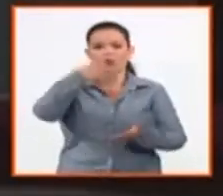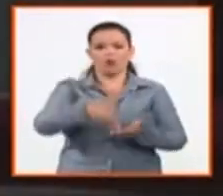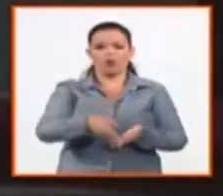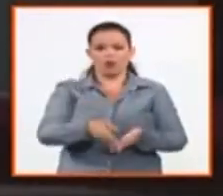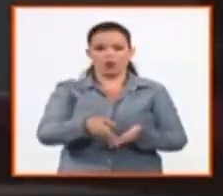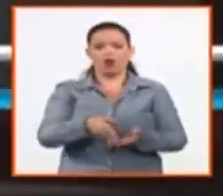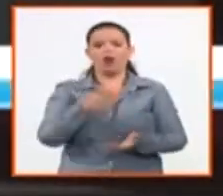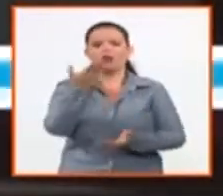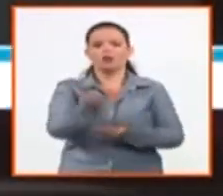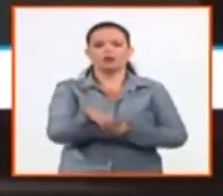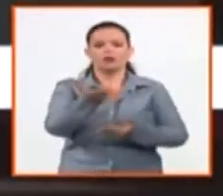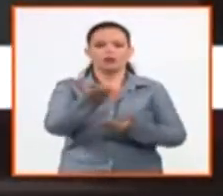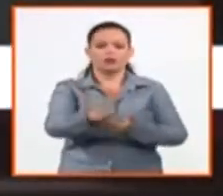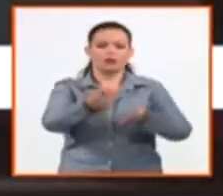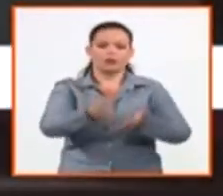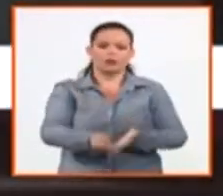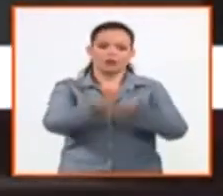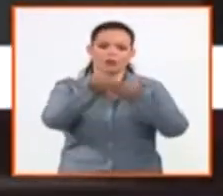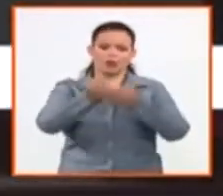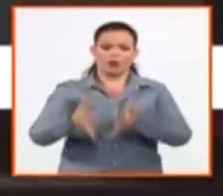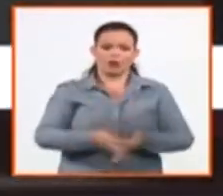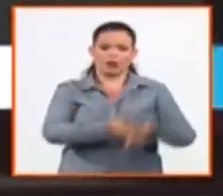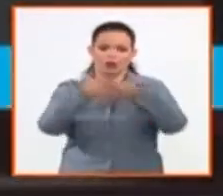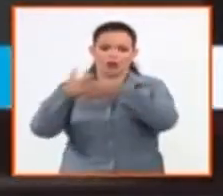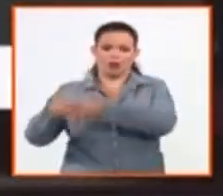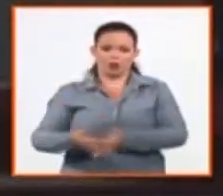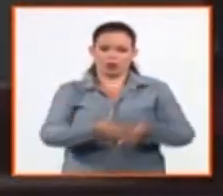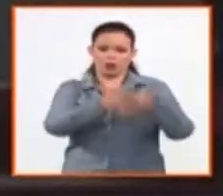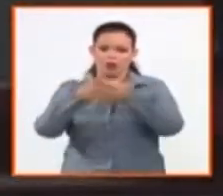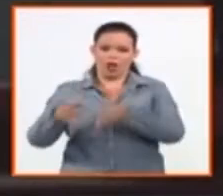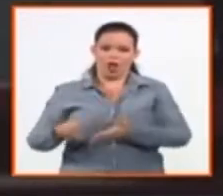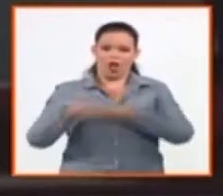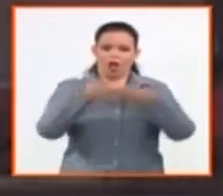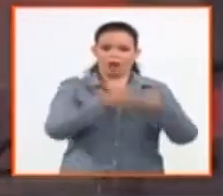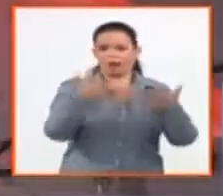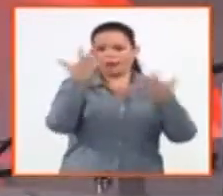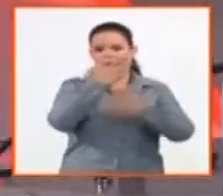evacuación de los estadounidenses y los afganos en peligro que siguen en el territorio.